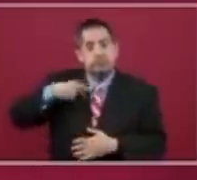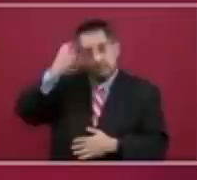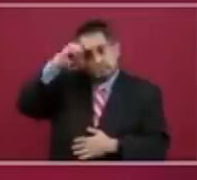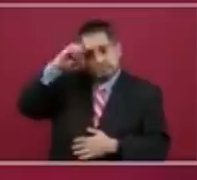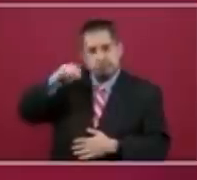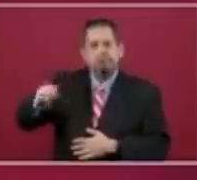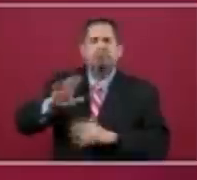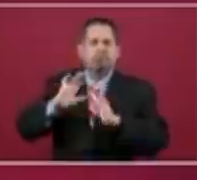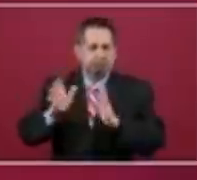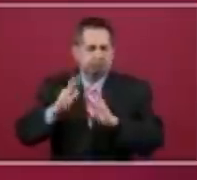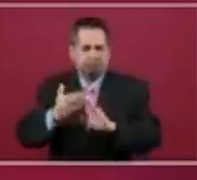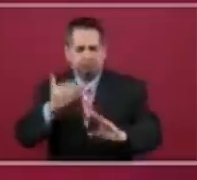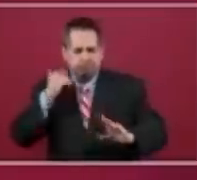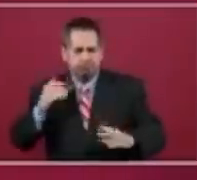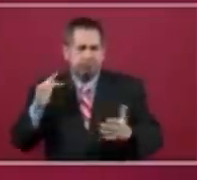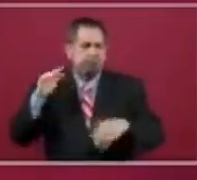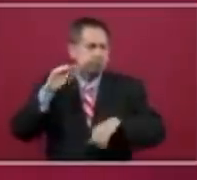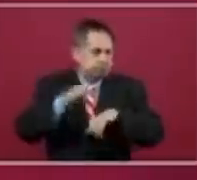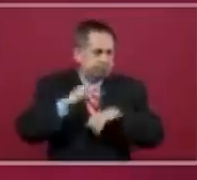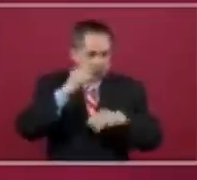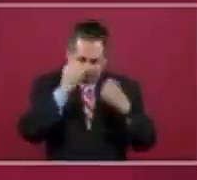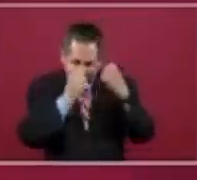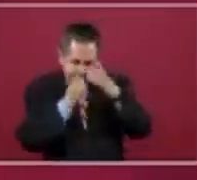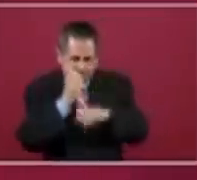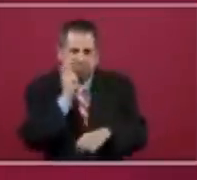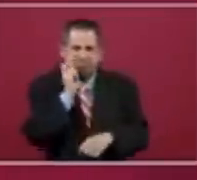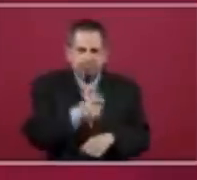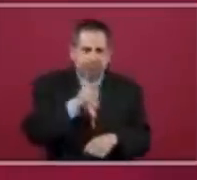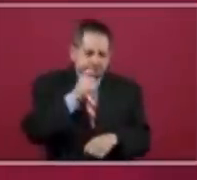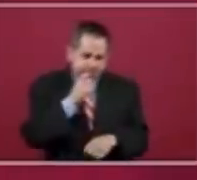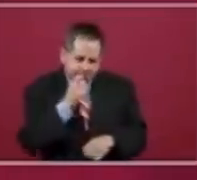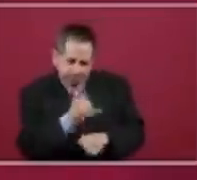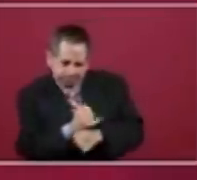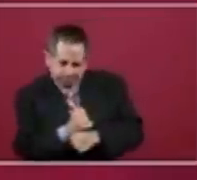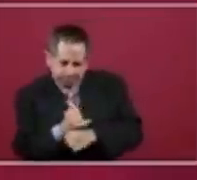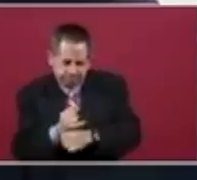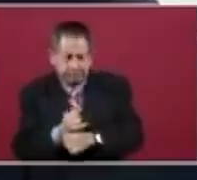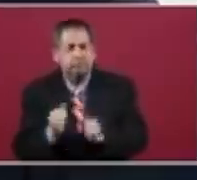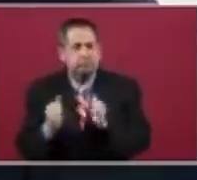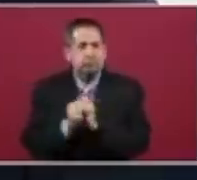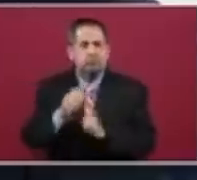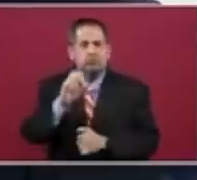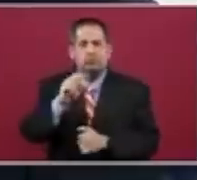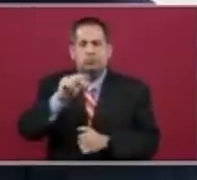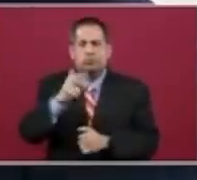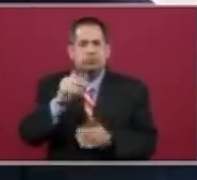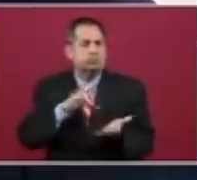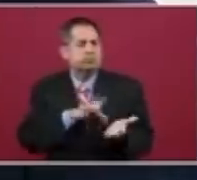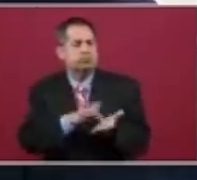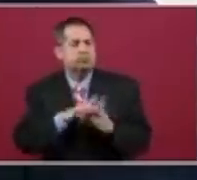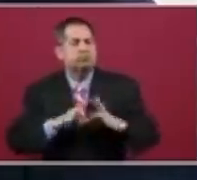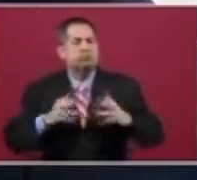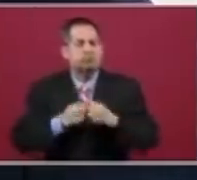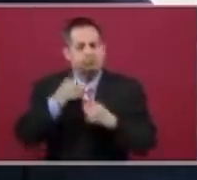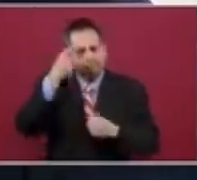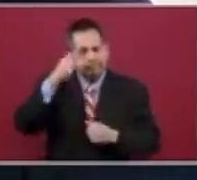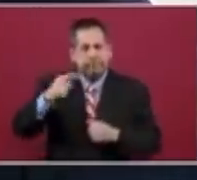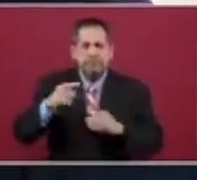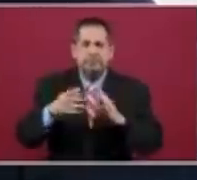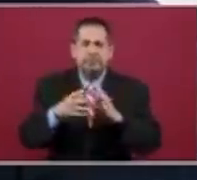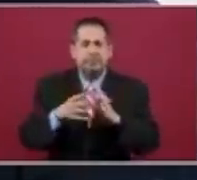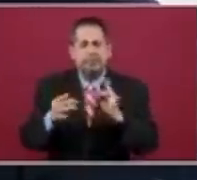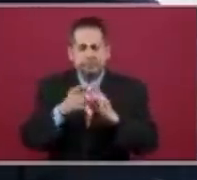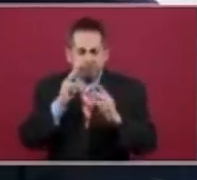han trabajado en una misión exploratoria que apoya el proceso de Conagua para detallar los potenciales efectos de este